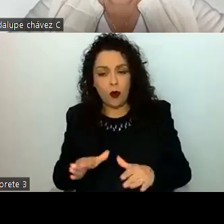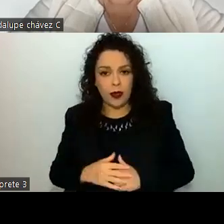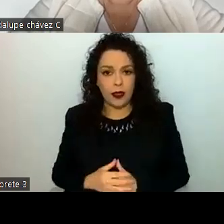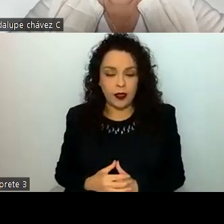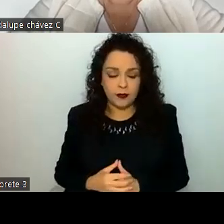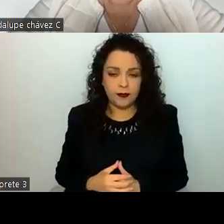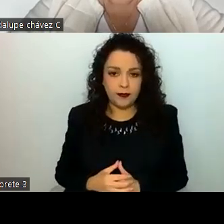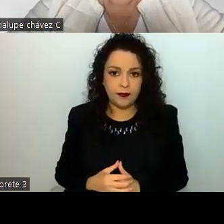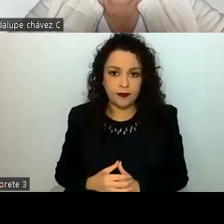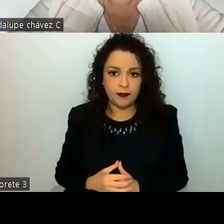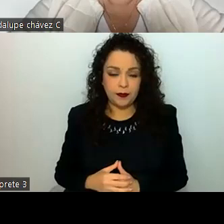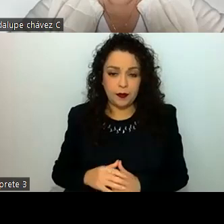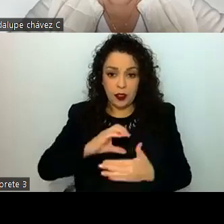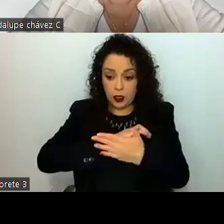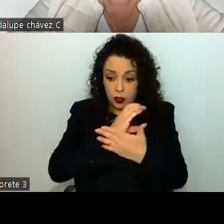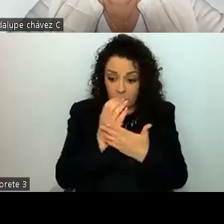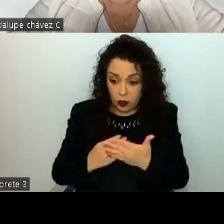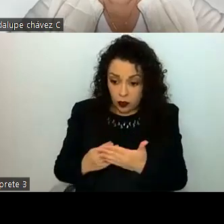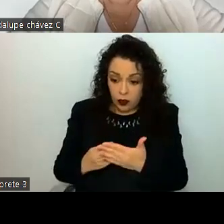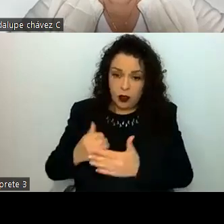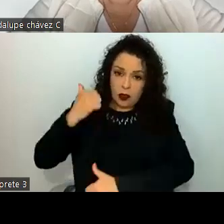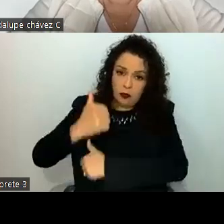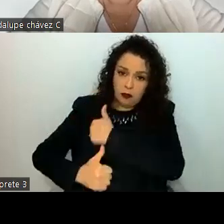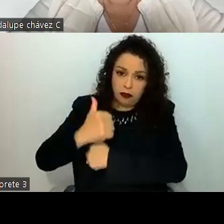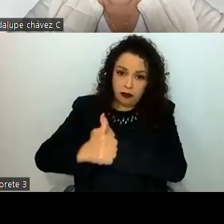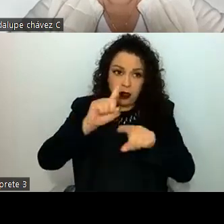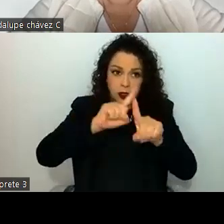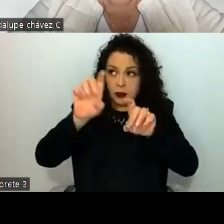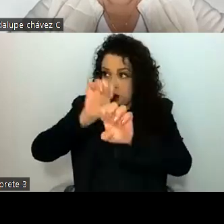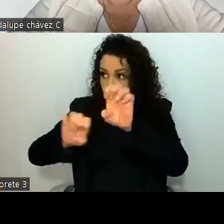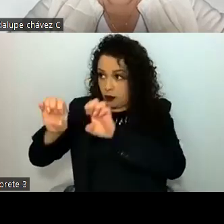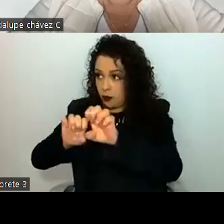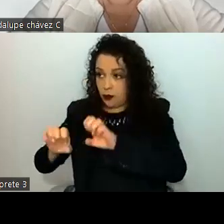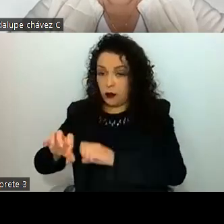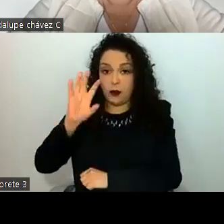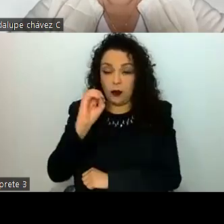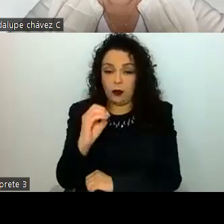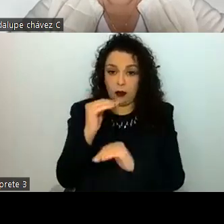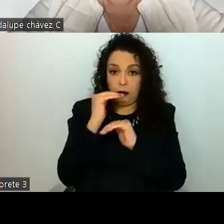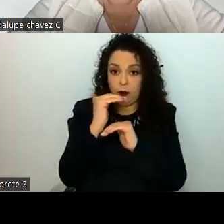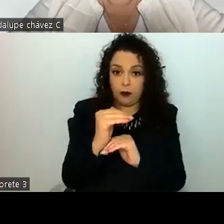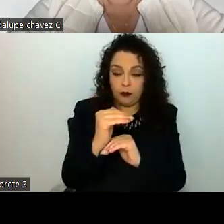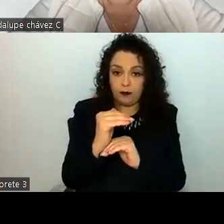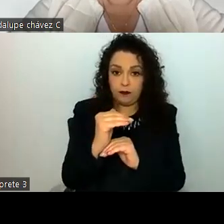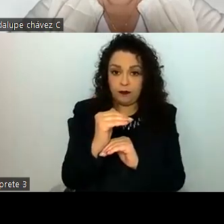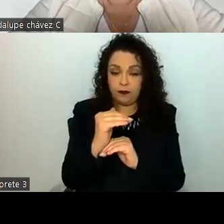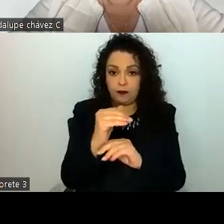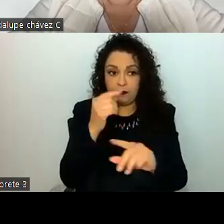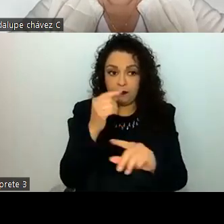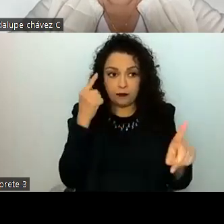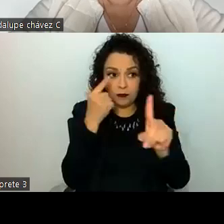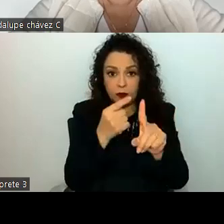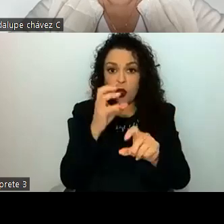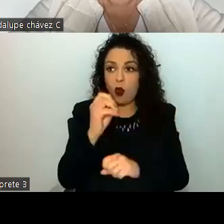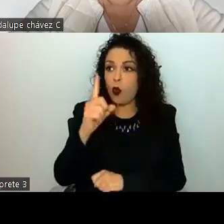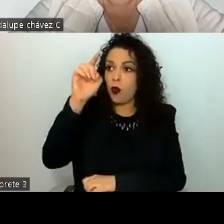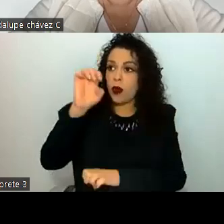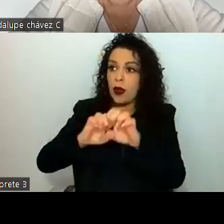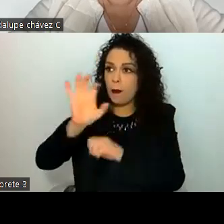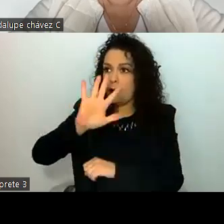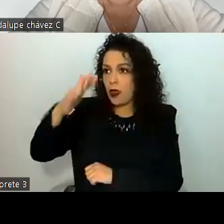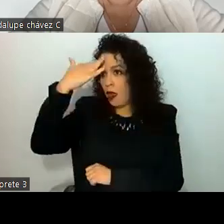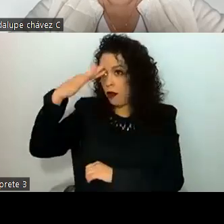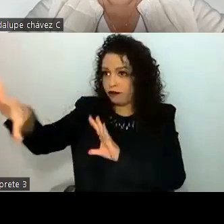contratación, ya sea licitación pública, invitación restringida, así como adjudicación directa, o